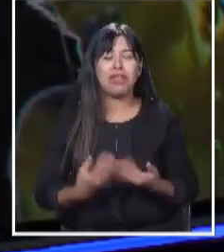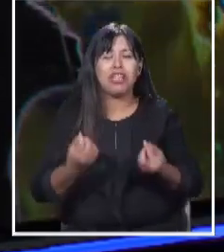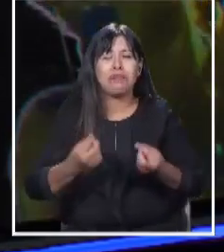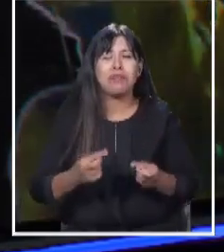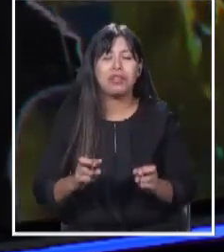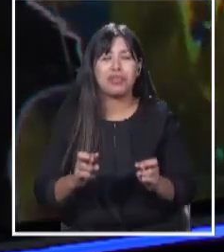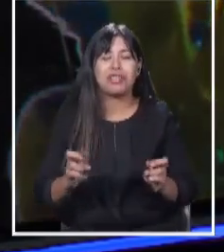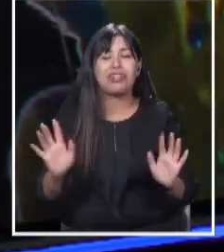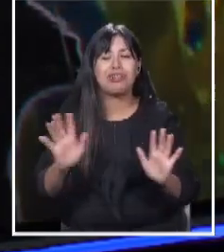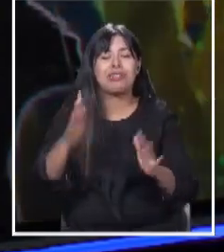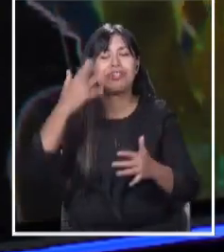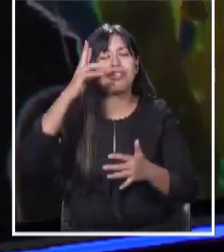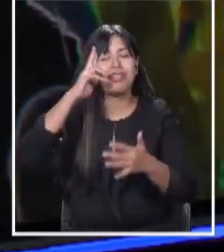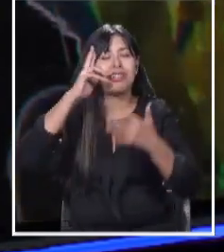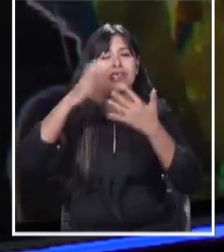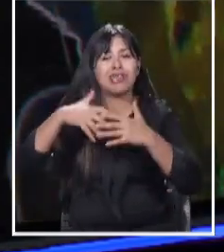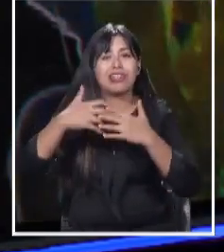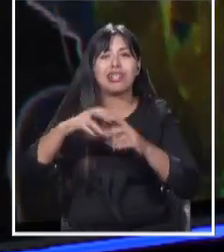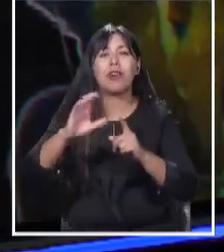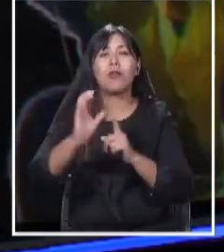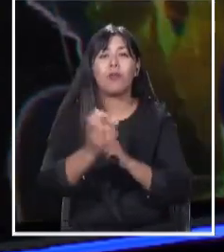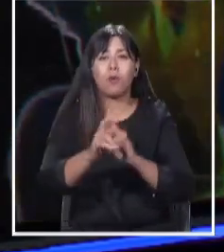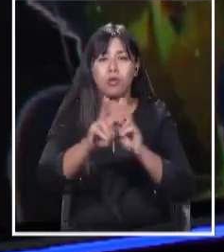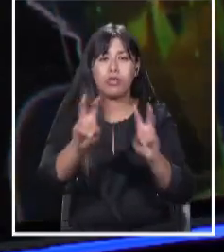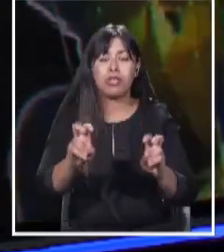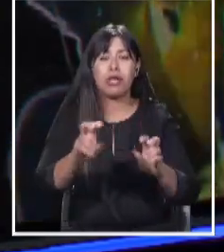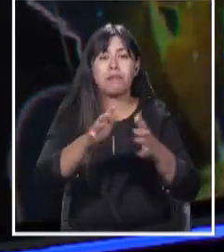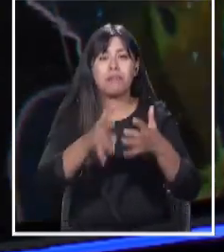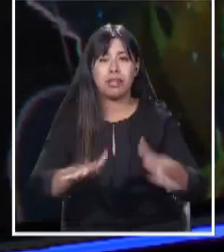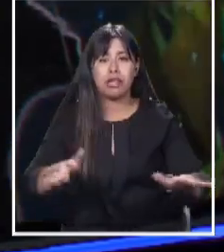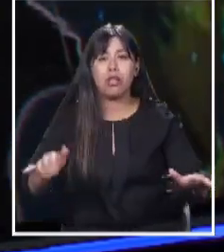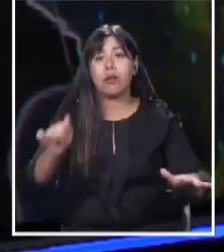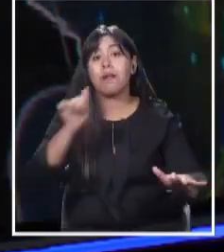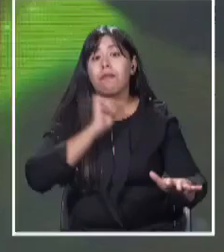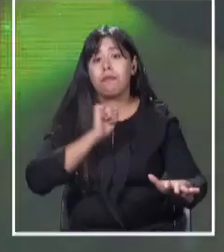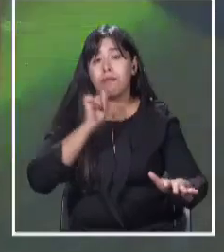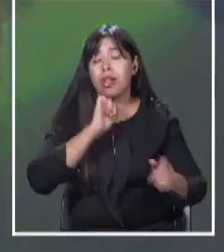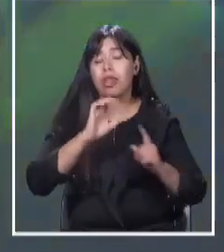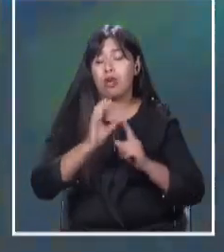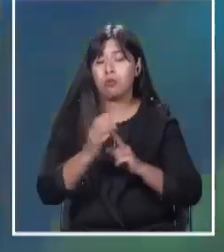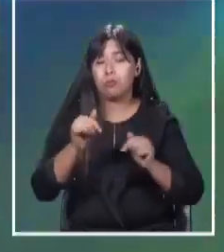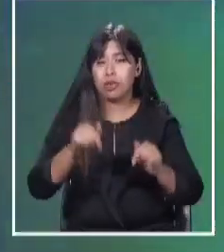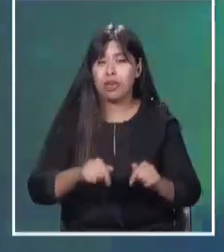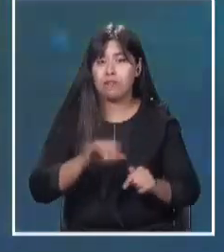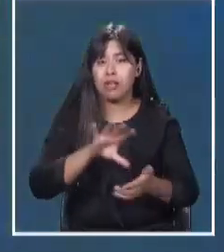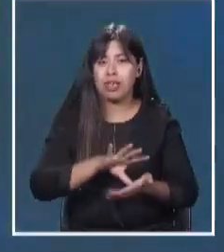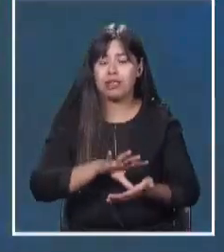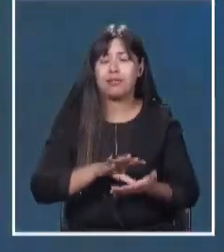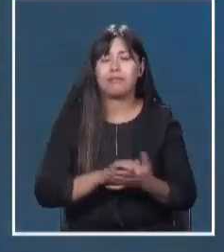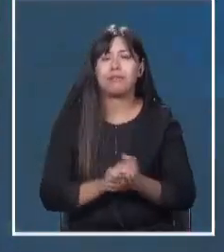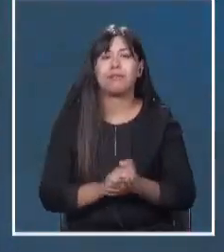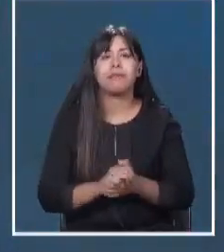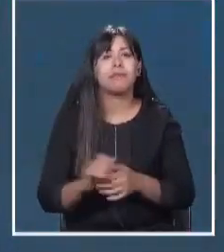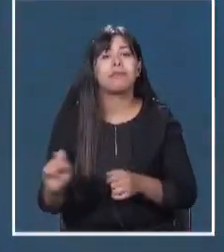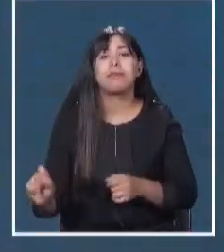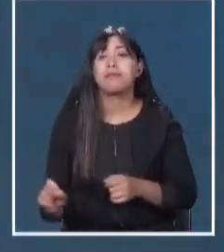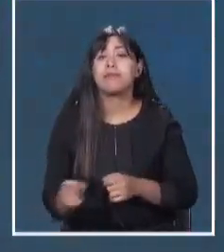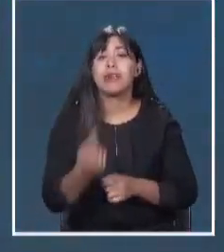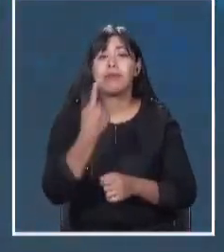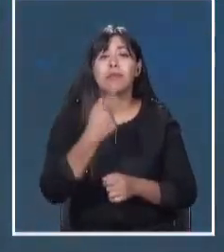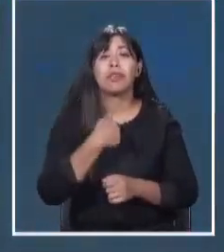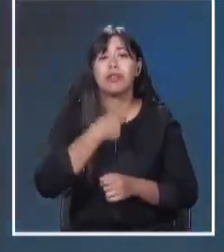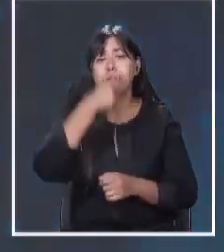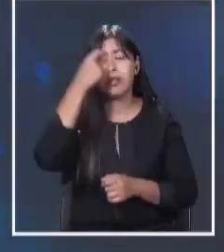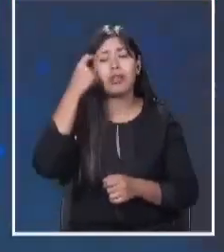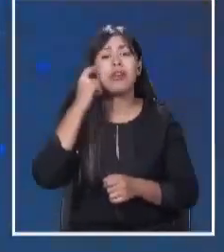estamos reflexionando sobre el tema de la cultura marítima o la falta de cultura en nuestro país. Yo creo que, primero que nada, esto de la